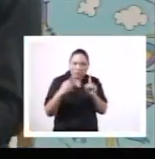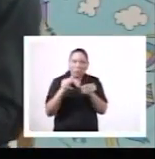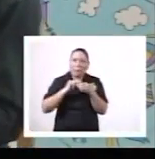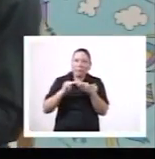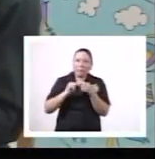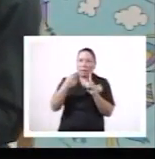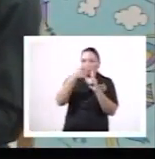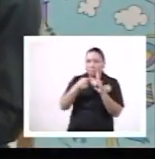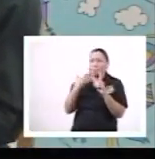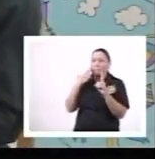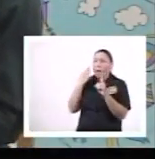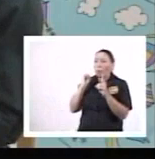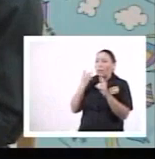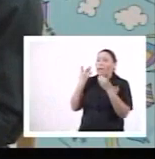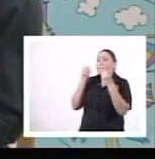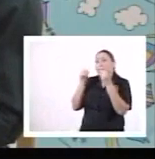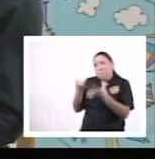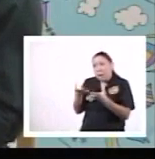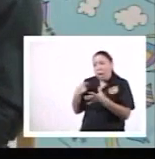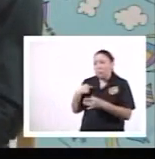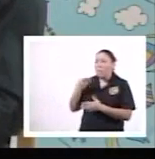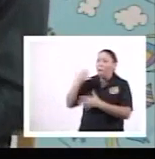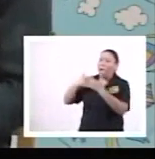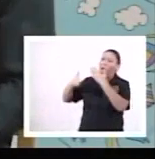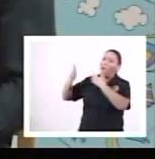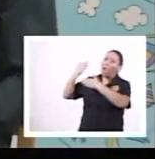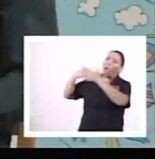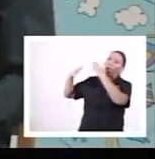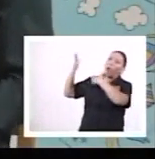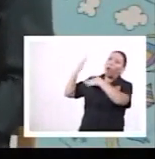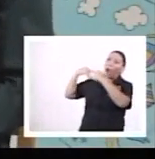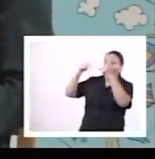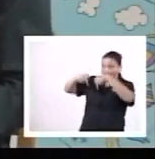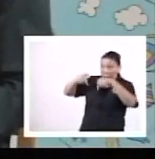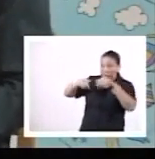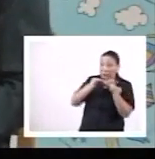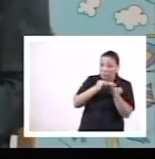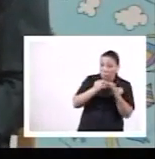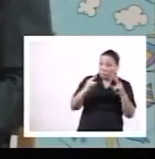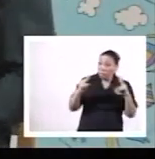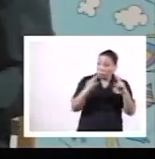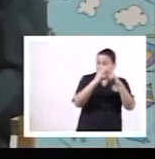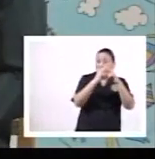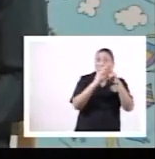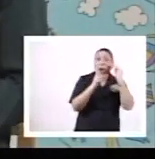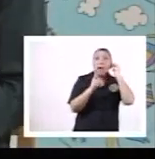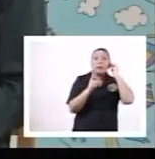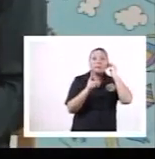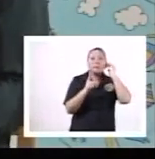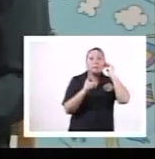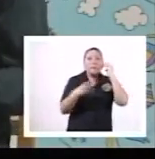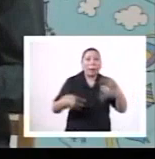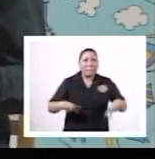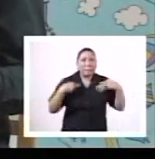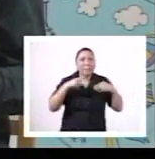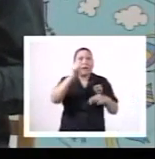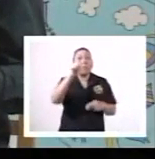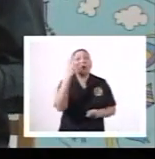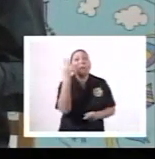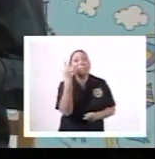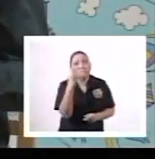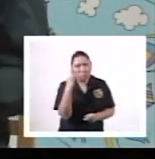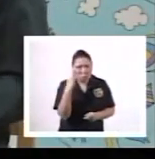Fíjate, mijita, hace muchos años en el pueblo vivía una señora que tenía un